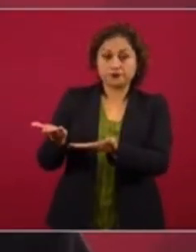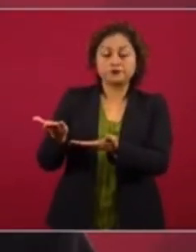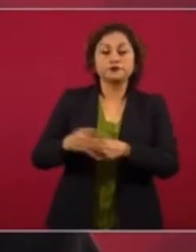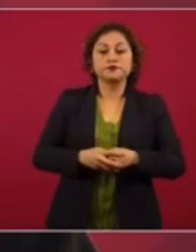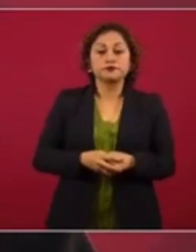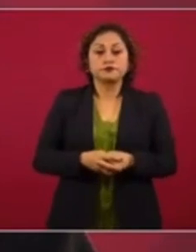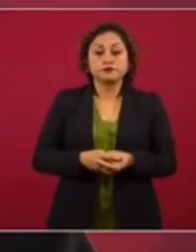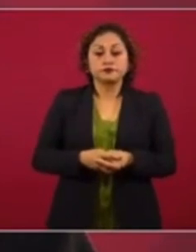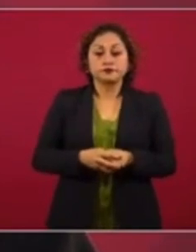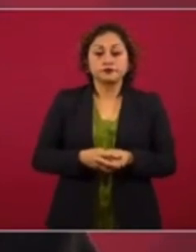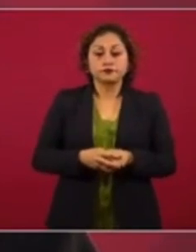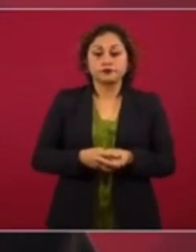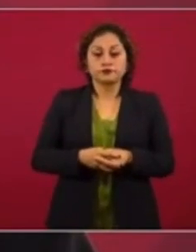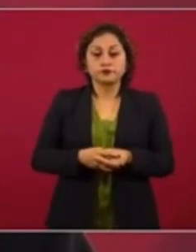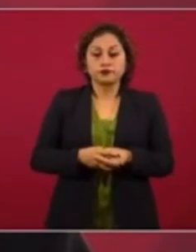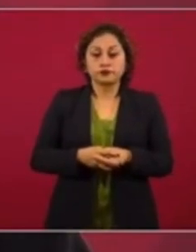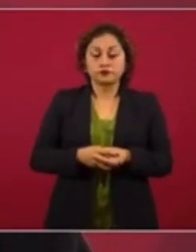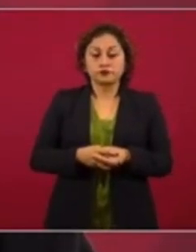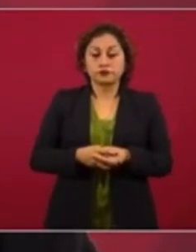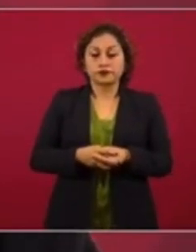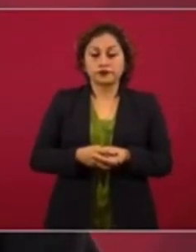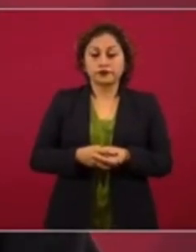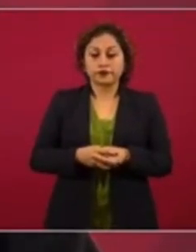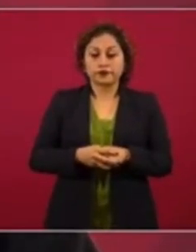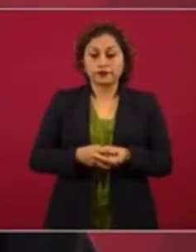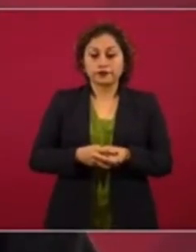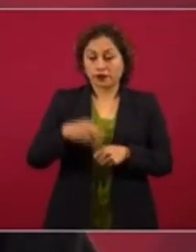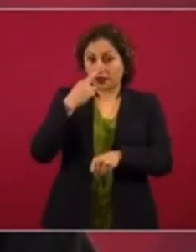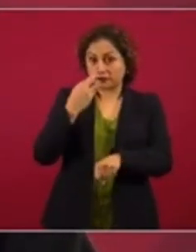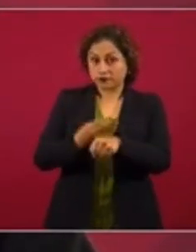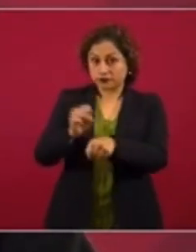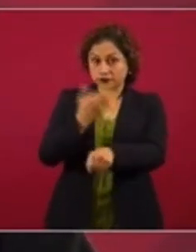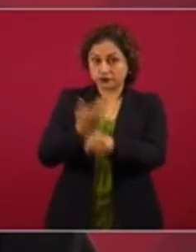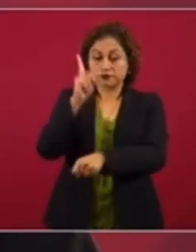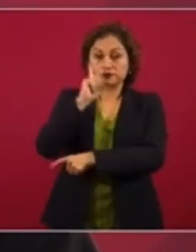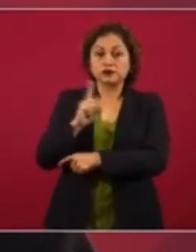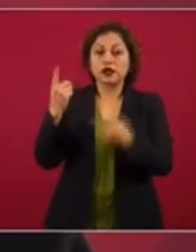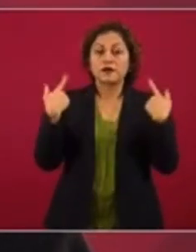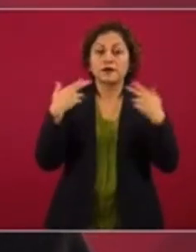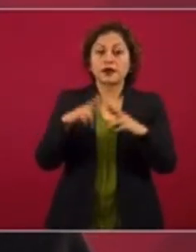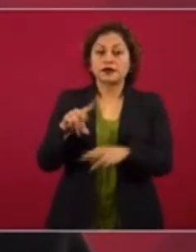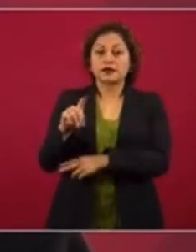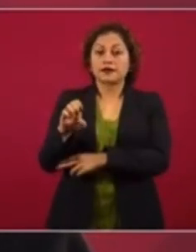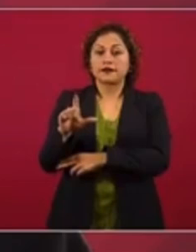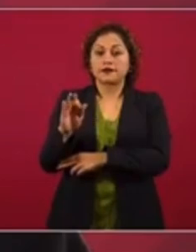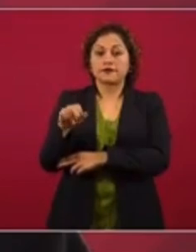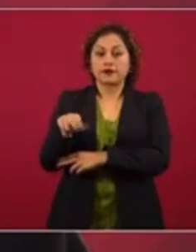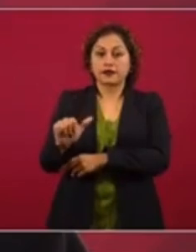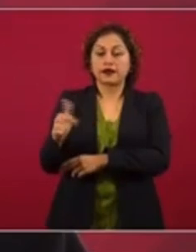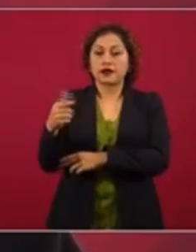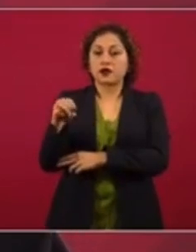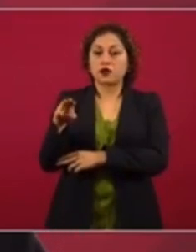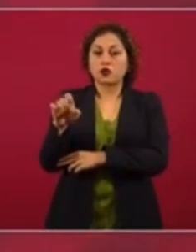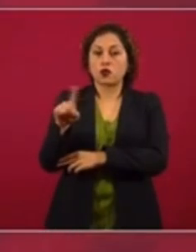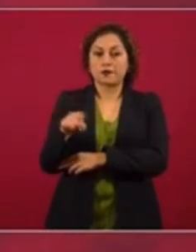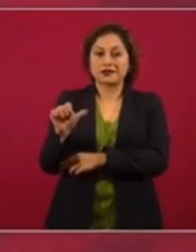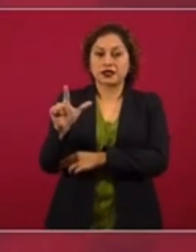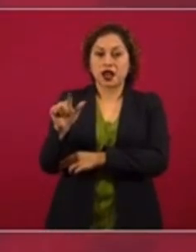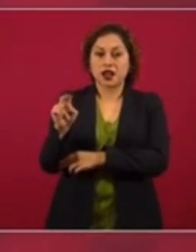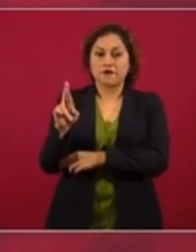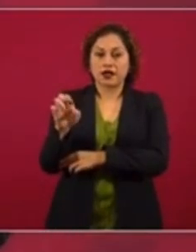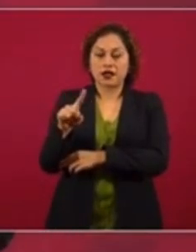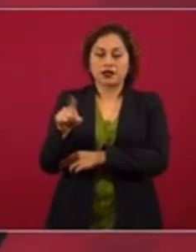como secretaria de Educación Pública, la maestra Delfina Gómez Álvarez. Ella va a ser la próxima